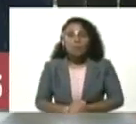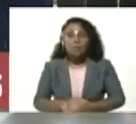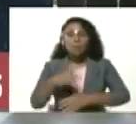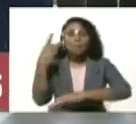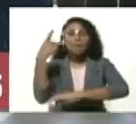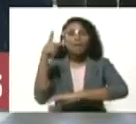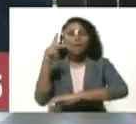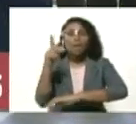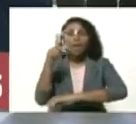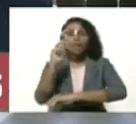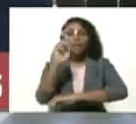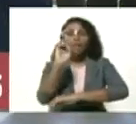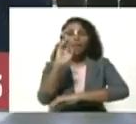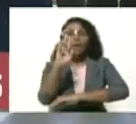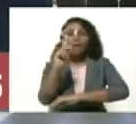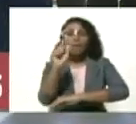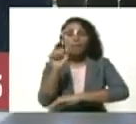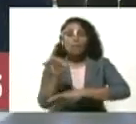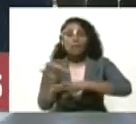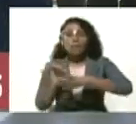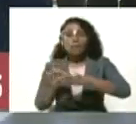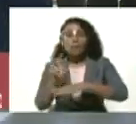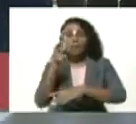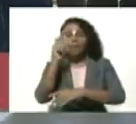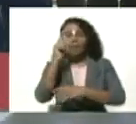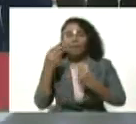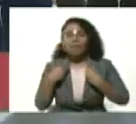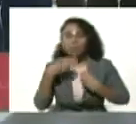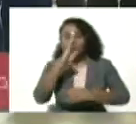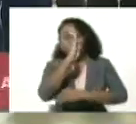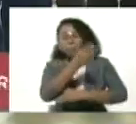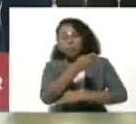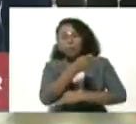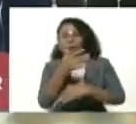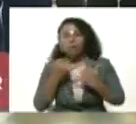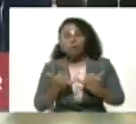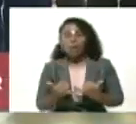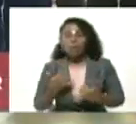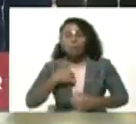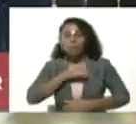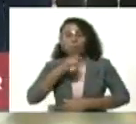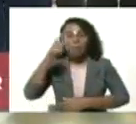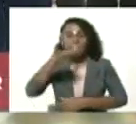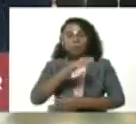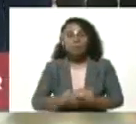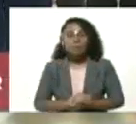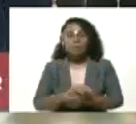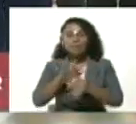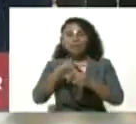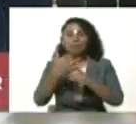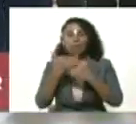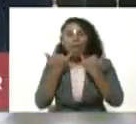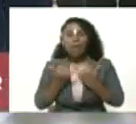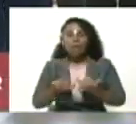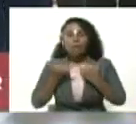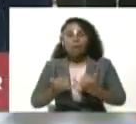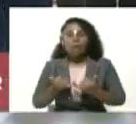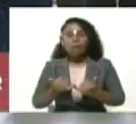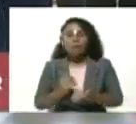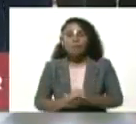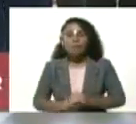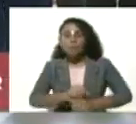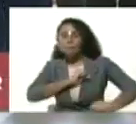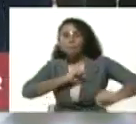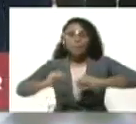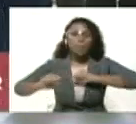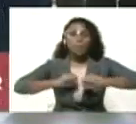parroquia Tovar, municipio Tovar, en vivo y directo. Jason, actualiza nuestro pueblo. Situación actual,